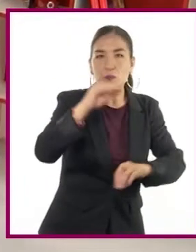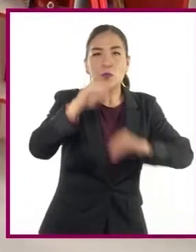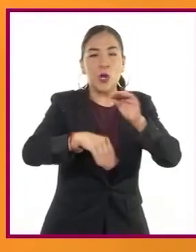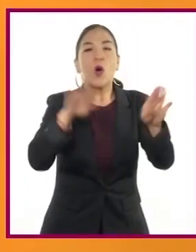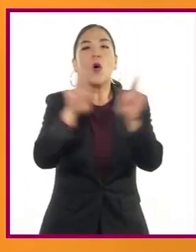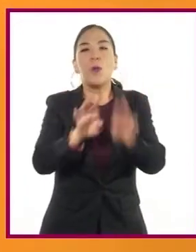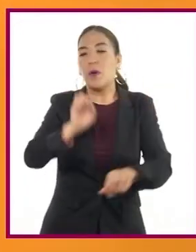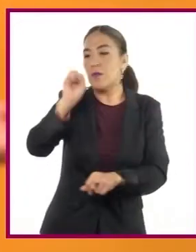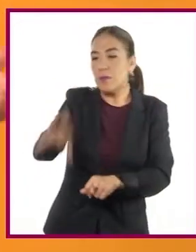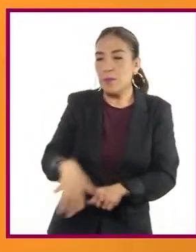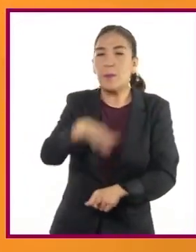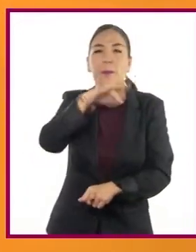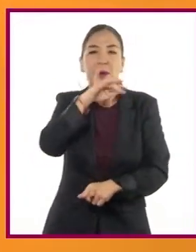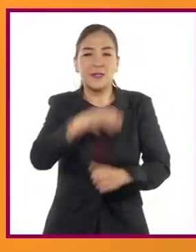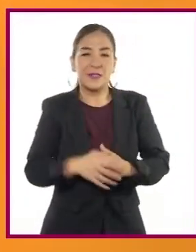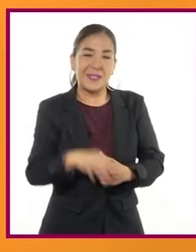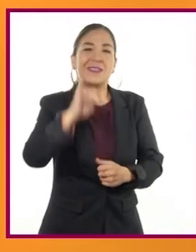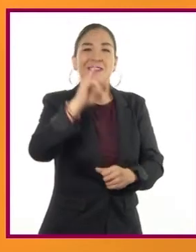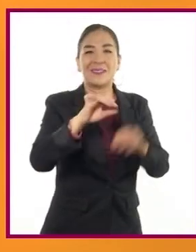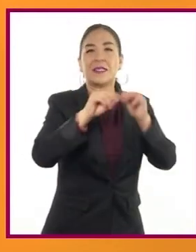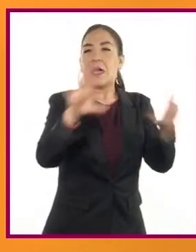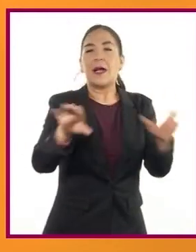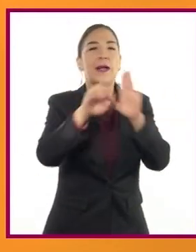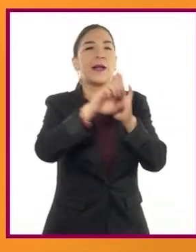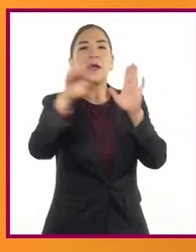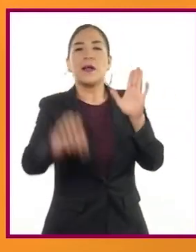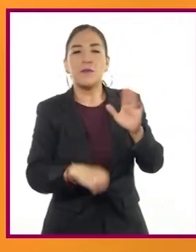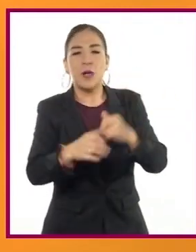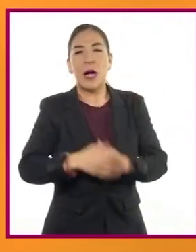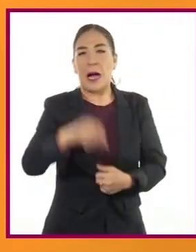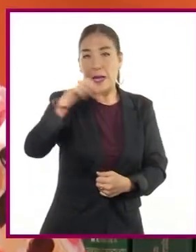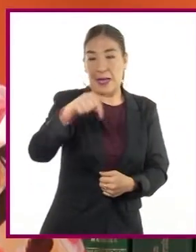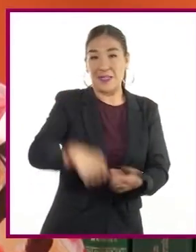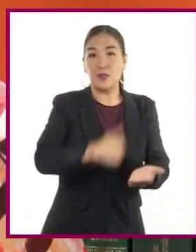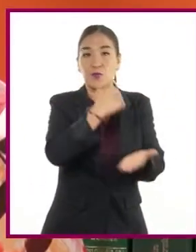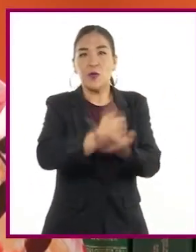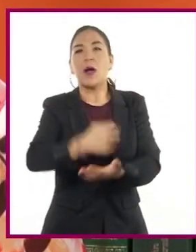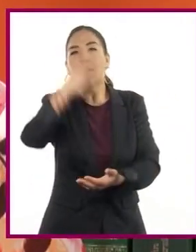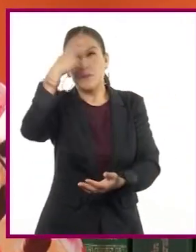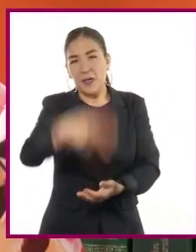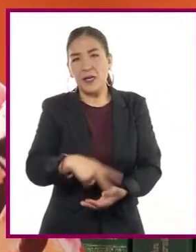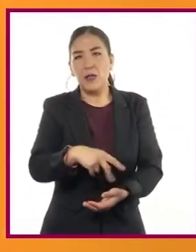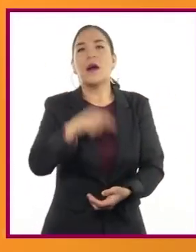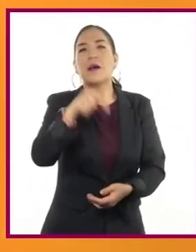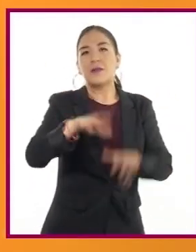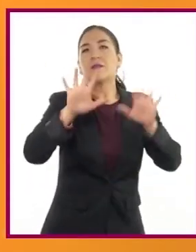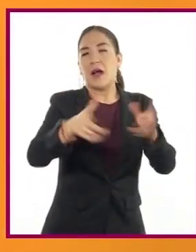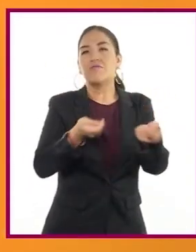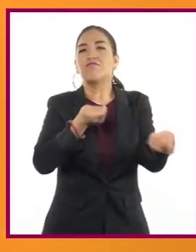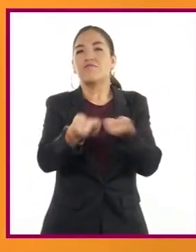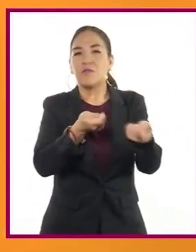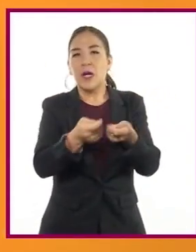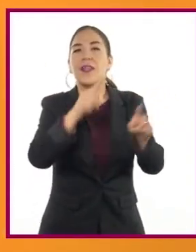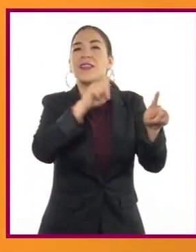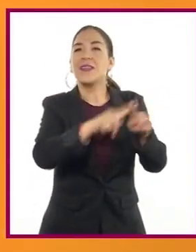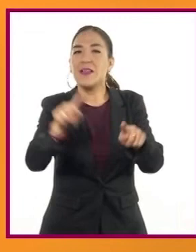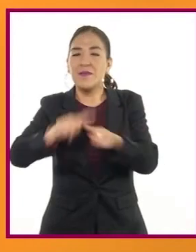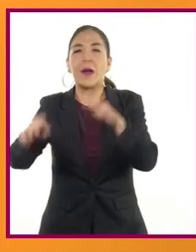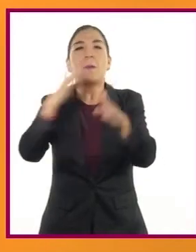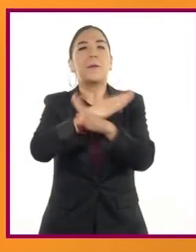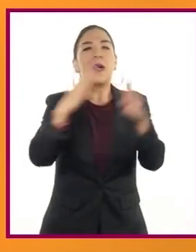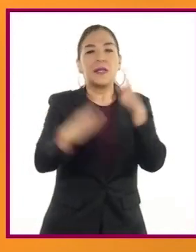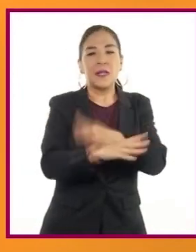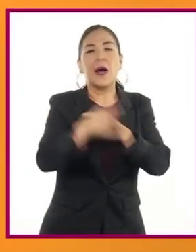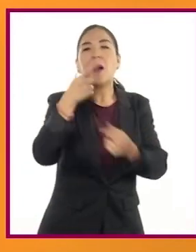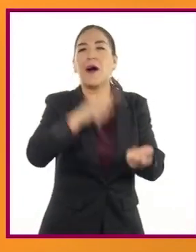desecharse. Claro, por ejemplo, aquí en la Ciudad de México ya está regulado el tipo de material del que deben de